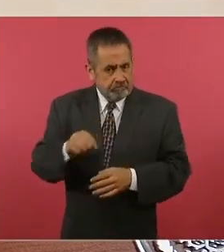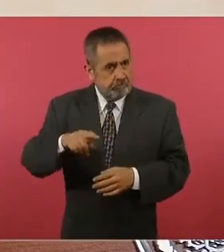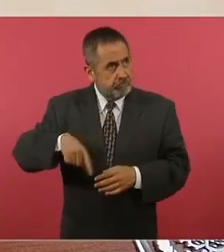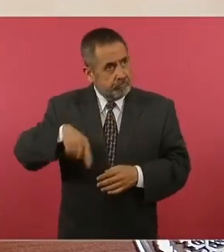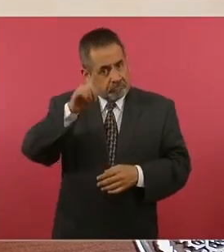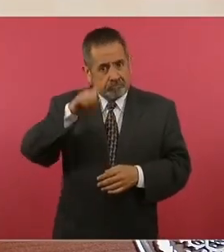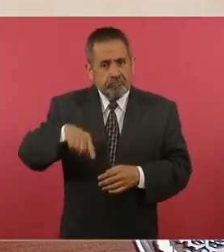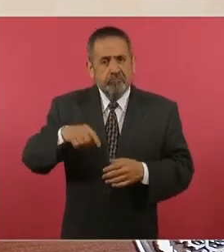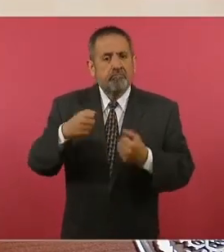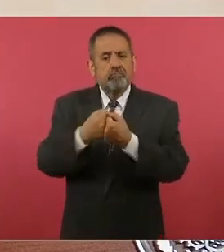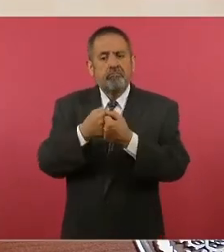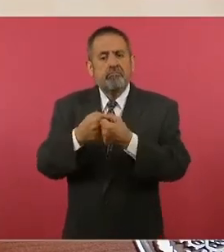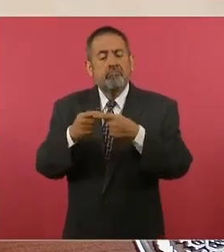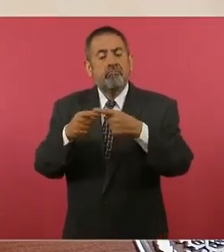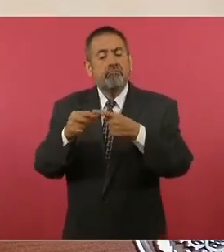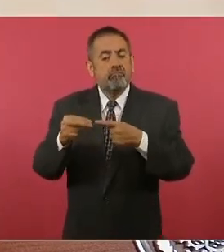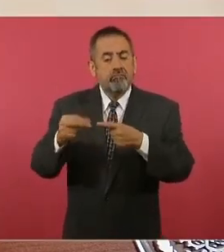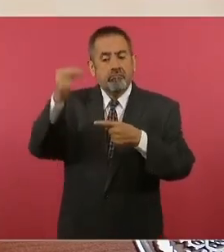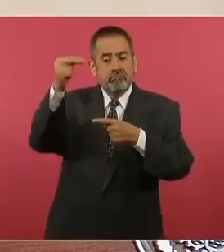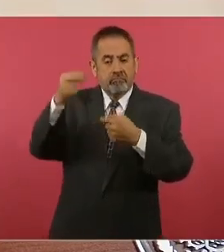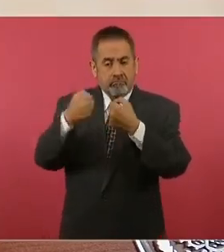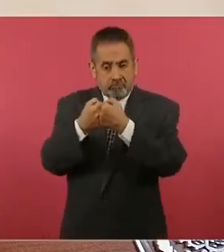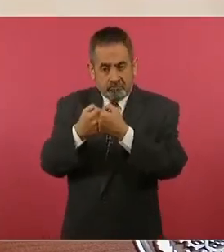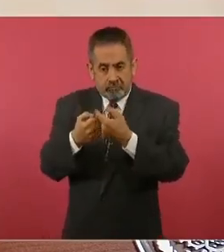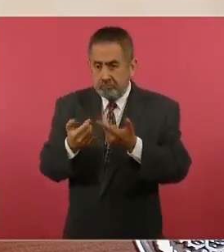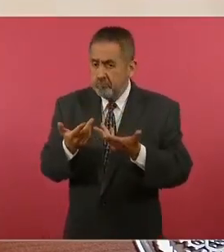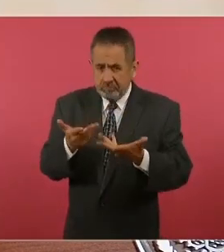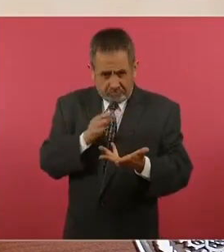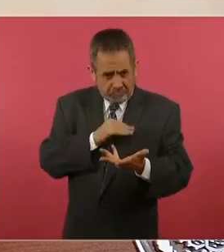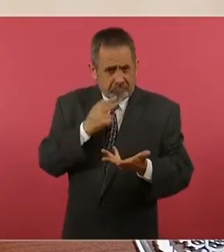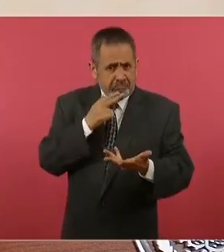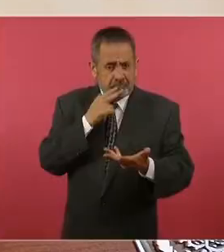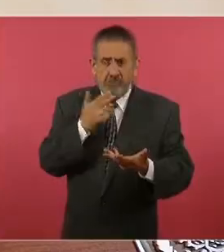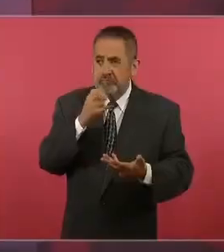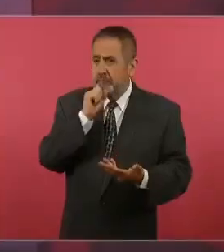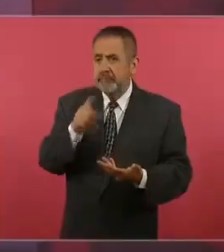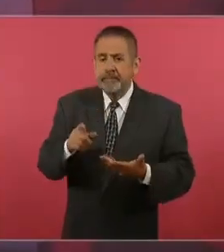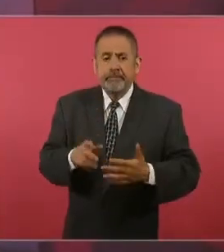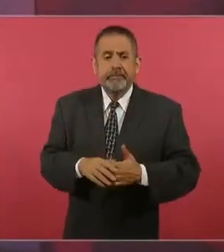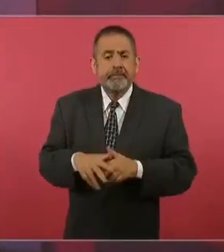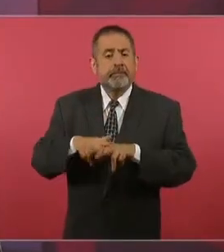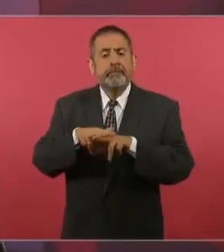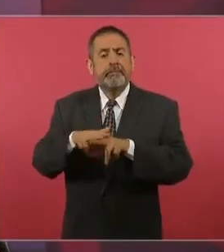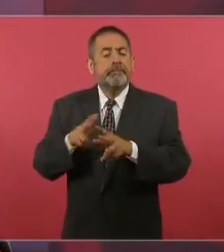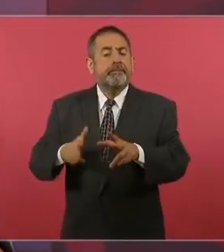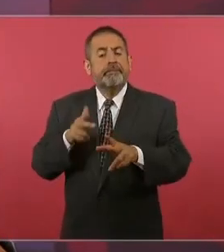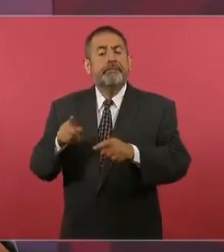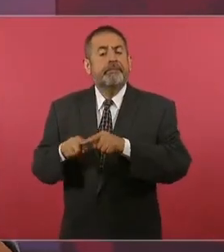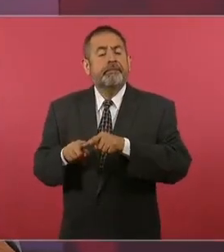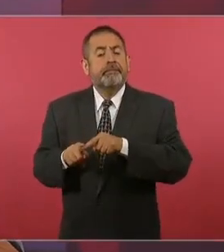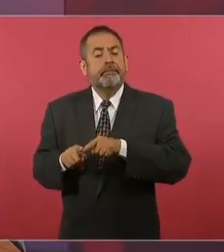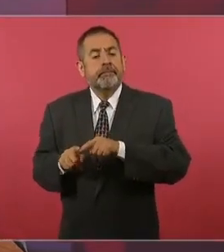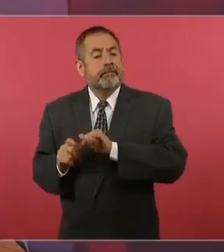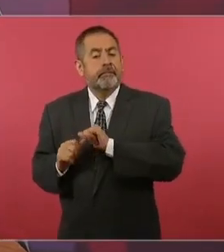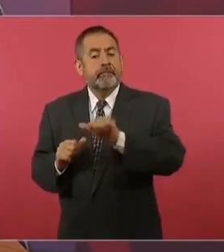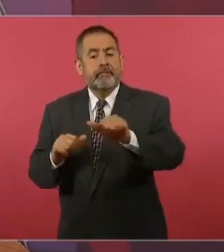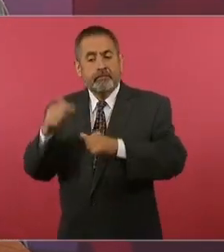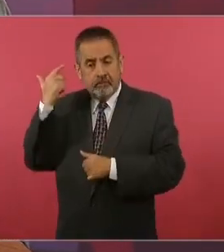con la frontera norte, como el tren